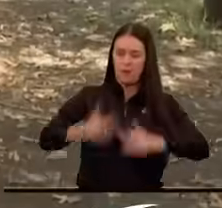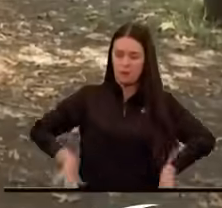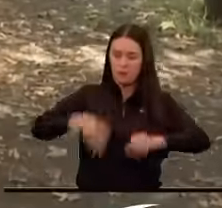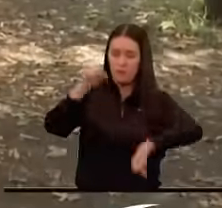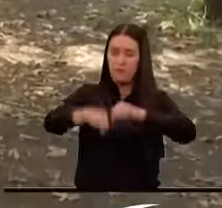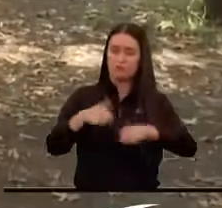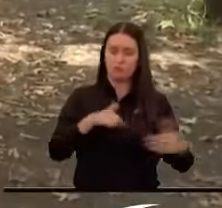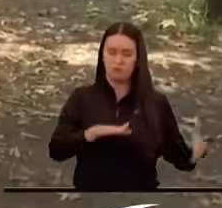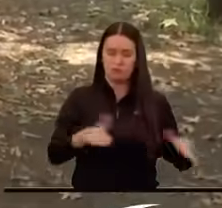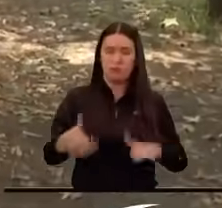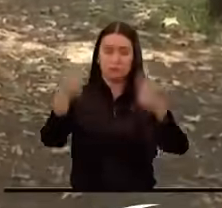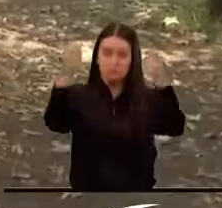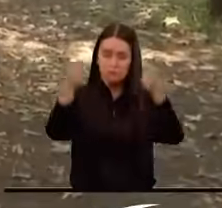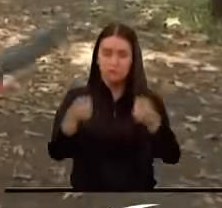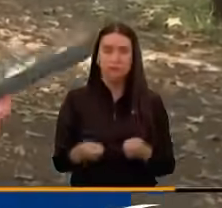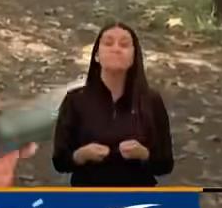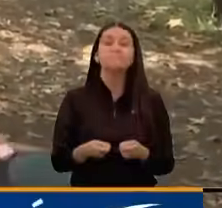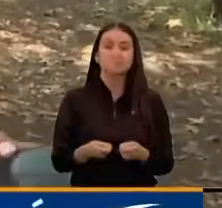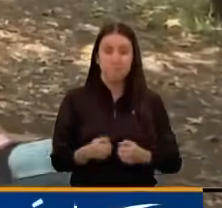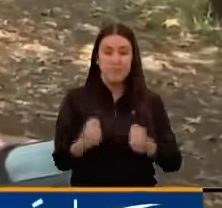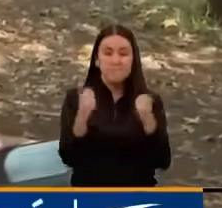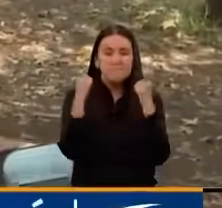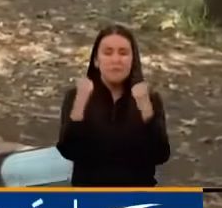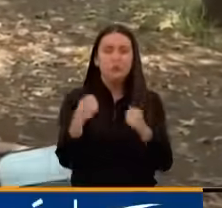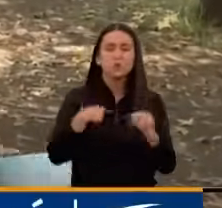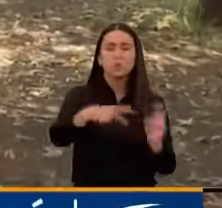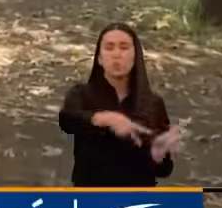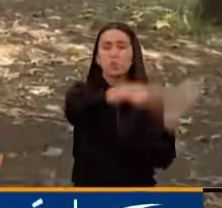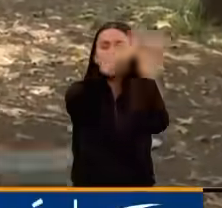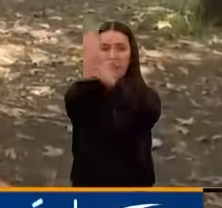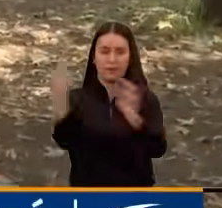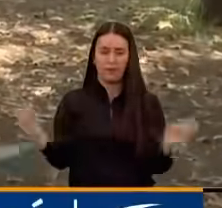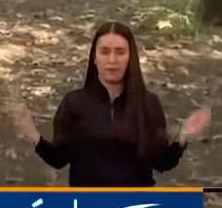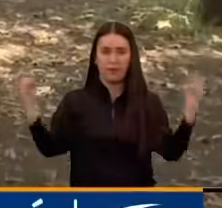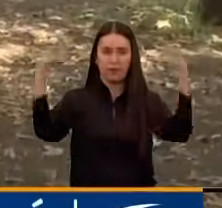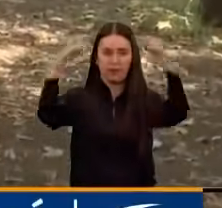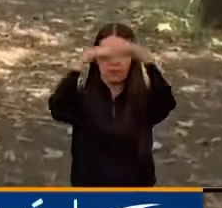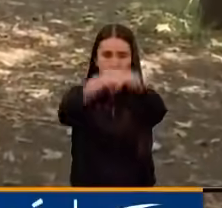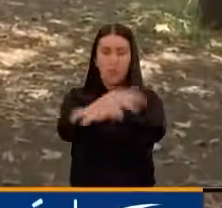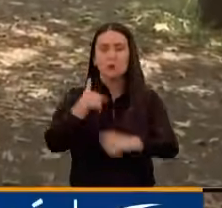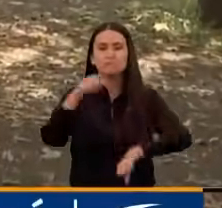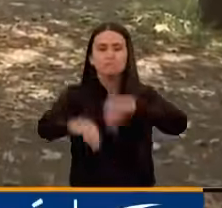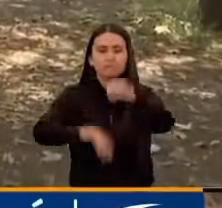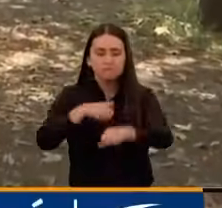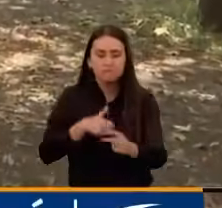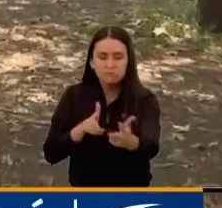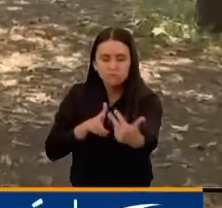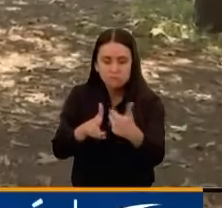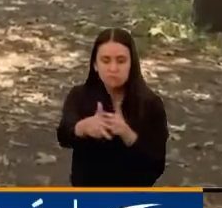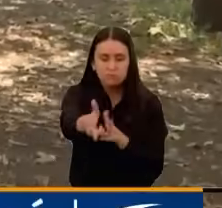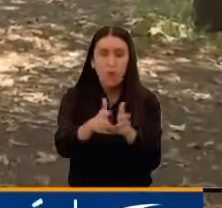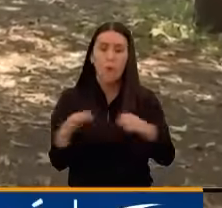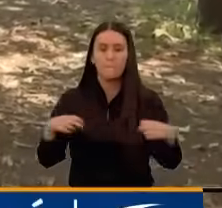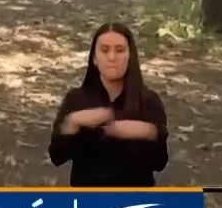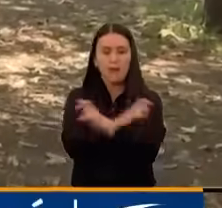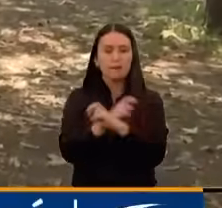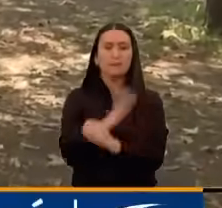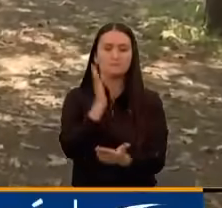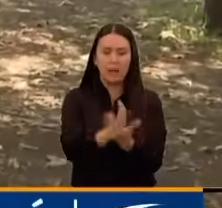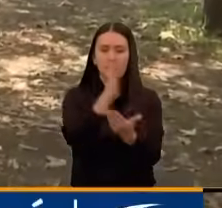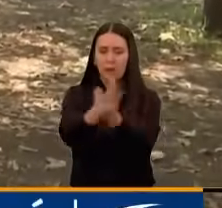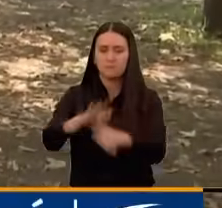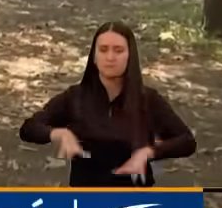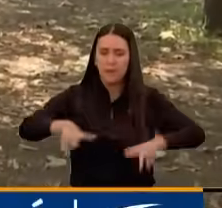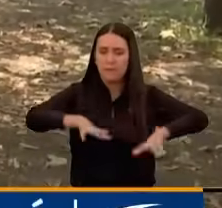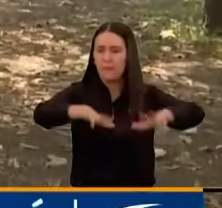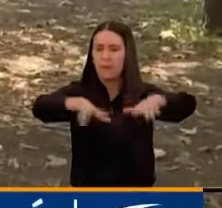Puntos críticos de robos en los puentes peatonales, en las ciclorrutas y también en los parques de Bogotá, como el reciente caso. Las